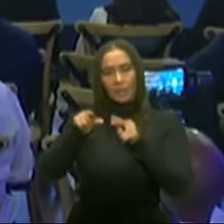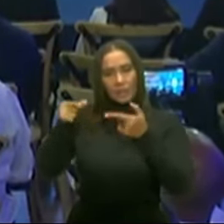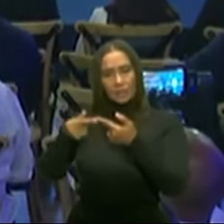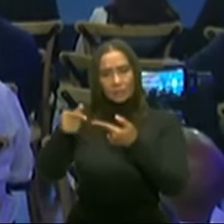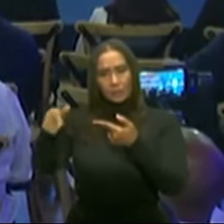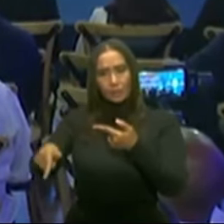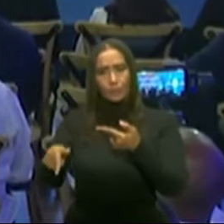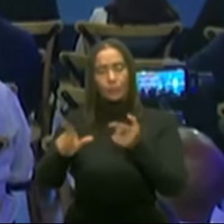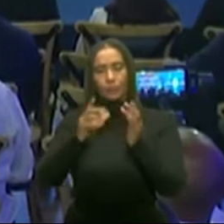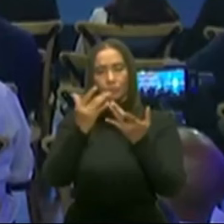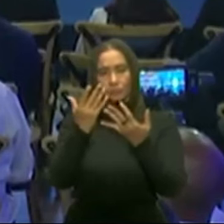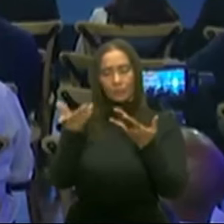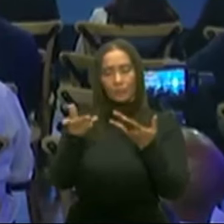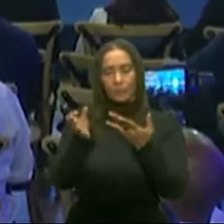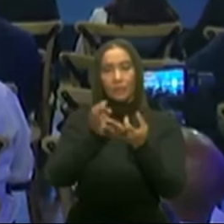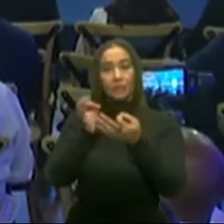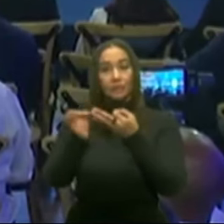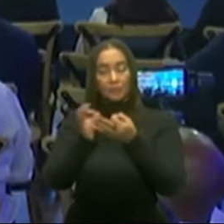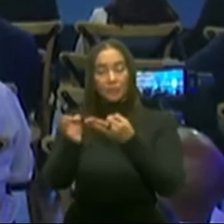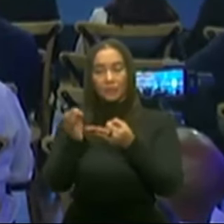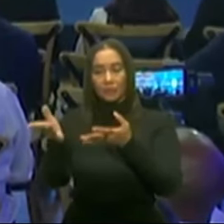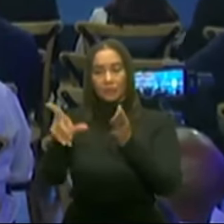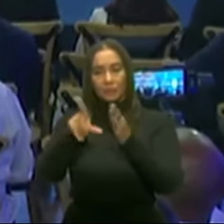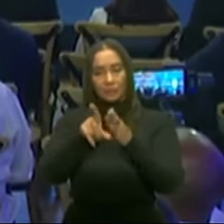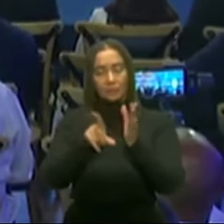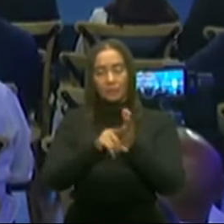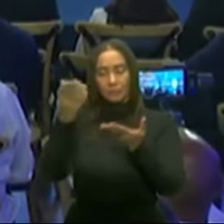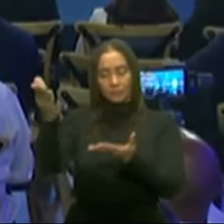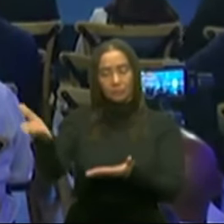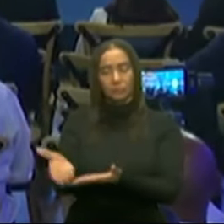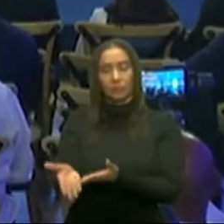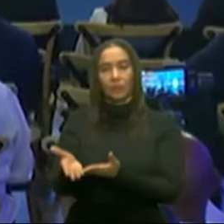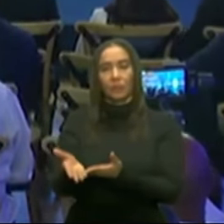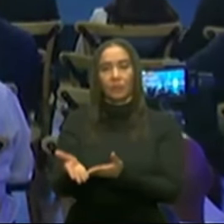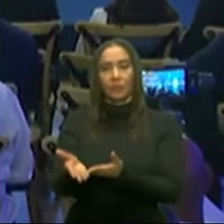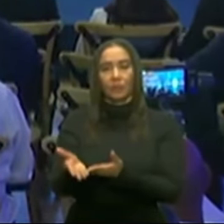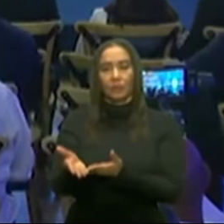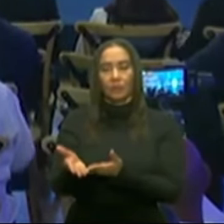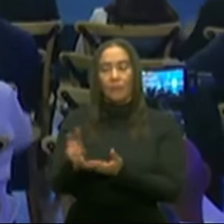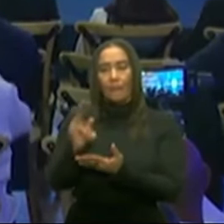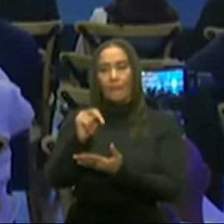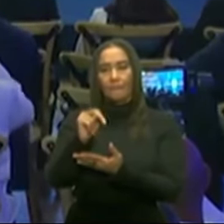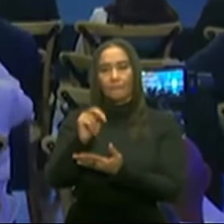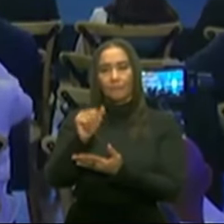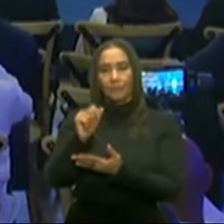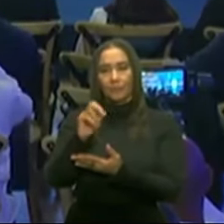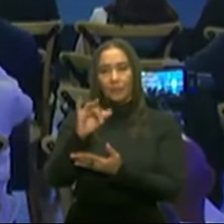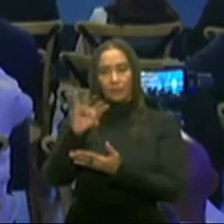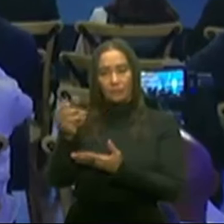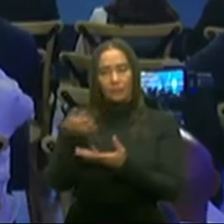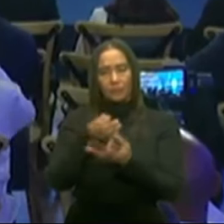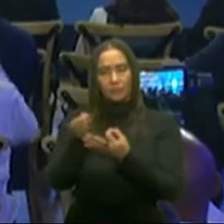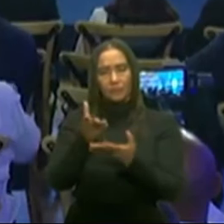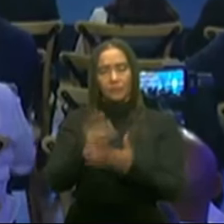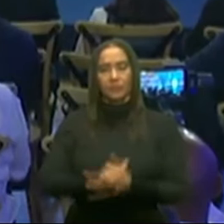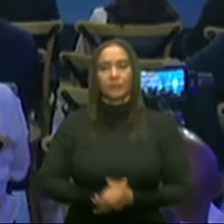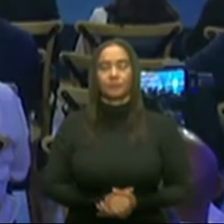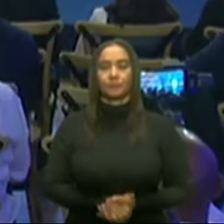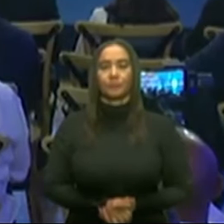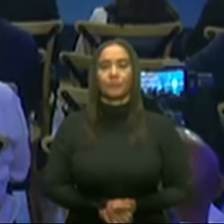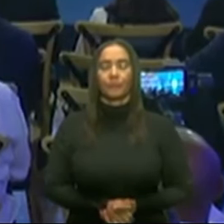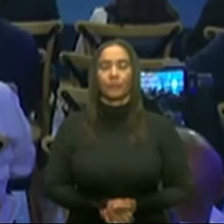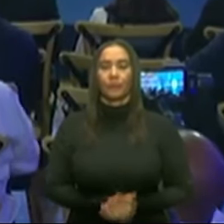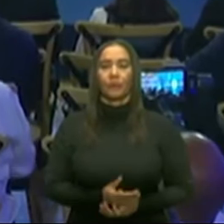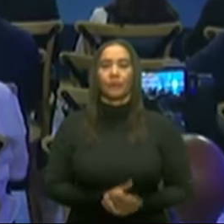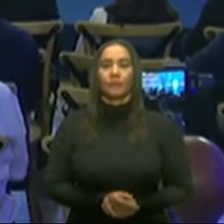esperar que los detalles sobre la ley la pueda explicar enteramente Nanfi. Hay un detalle, o hay